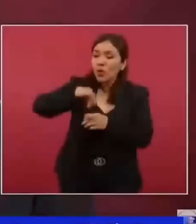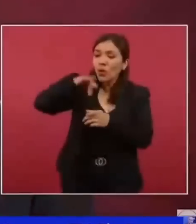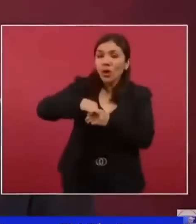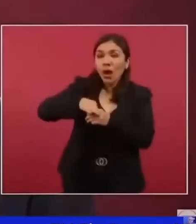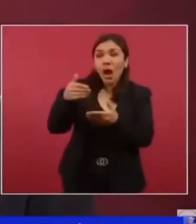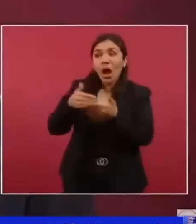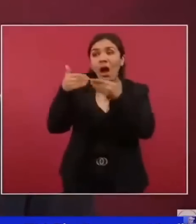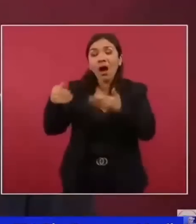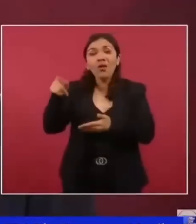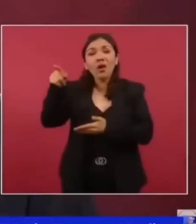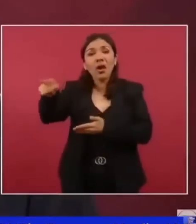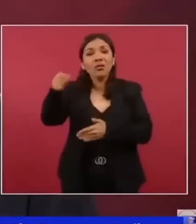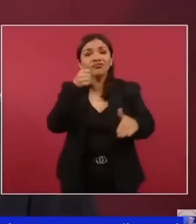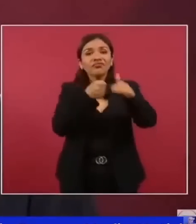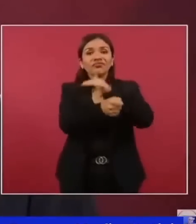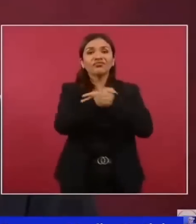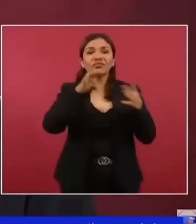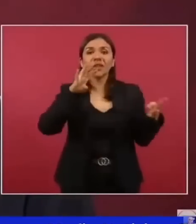cárcel.